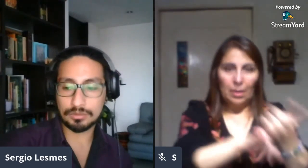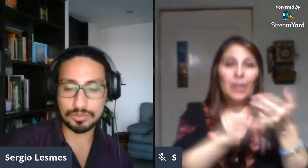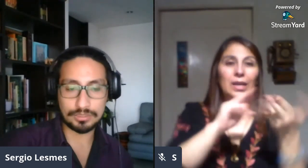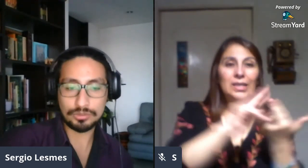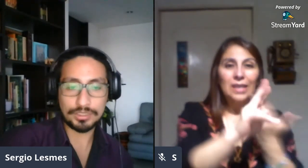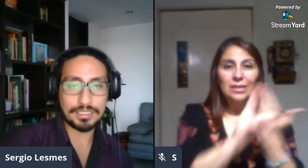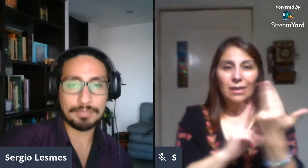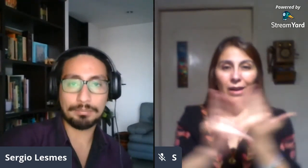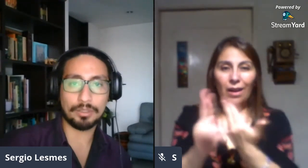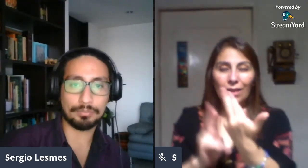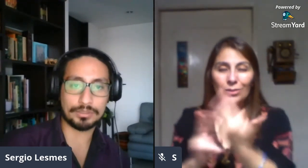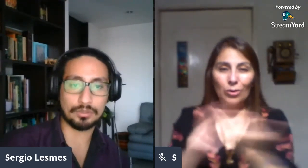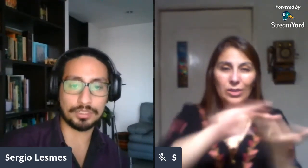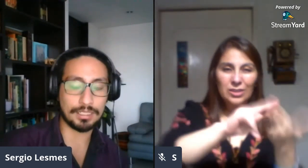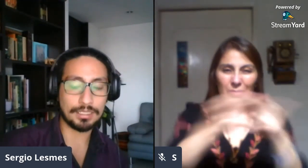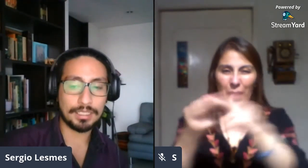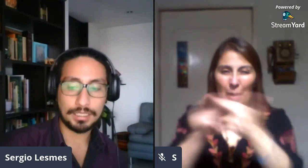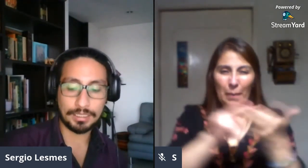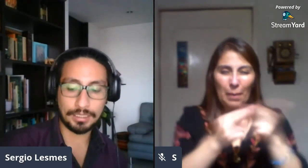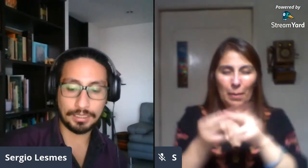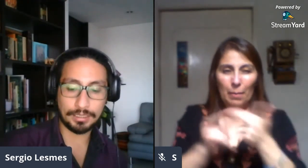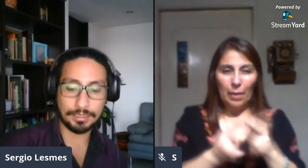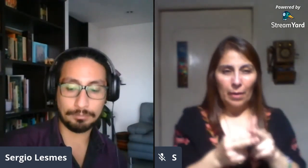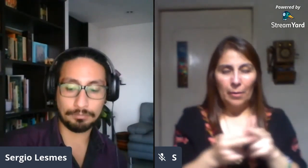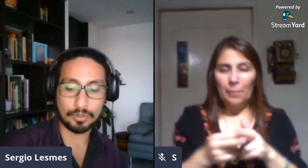no sé si ustedes sepan, pero pues